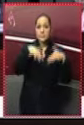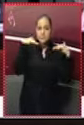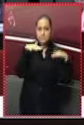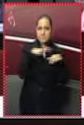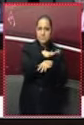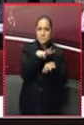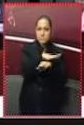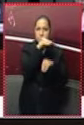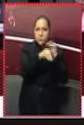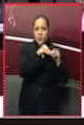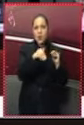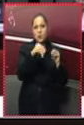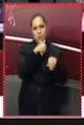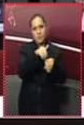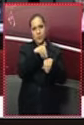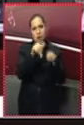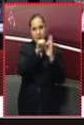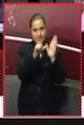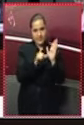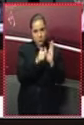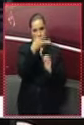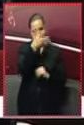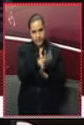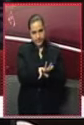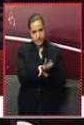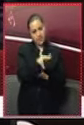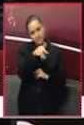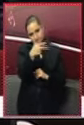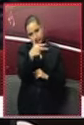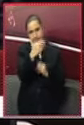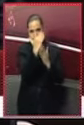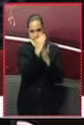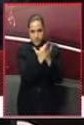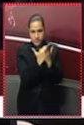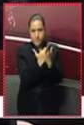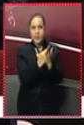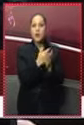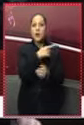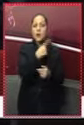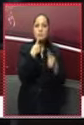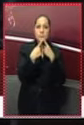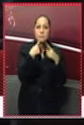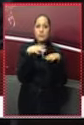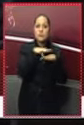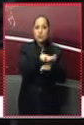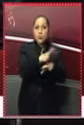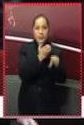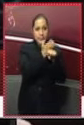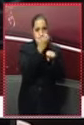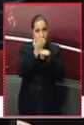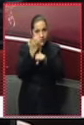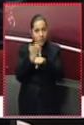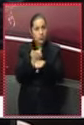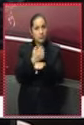13º transitorio que tiene por objeto transparentar recursos ociosos que están a cargo de estados y